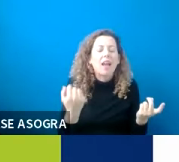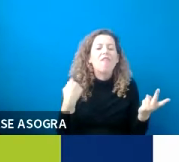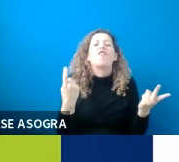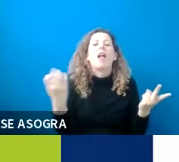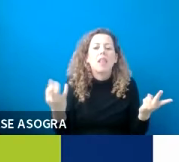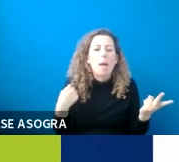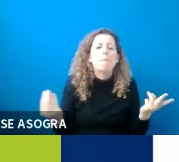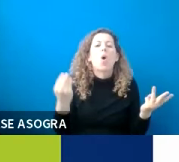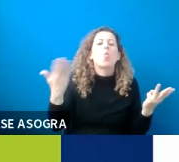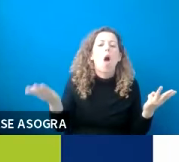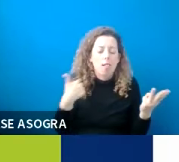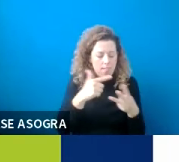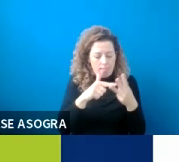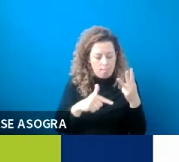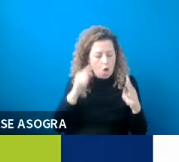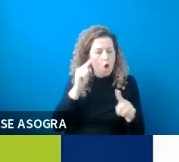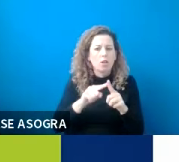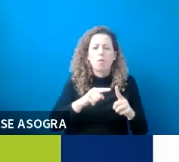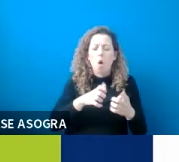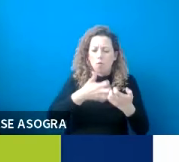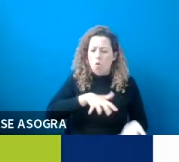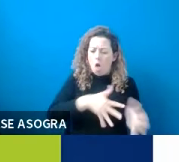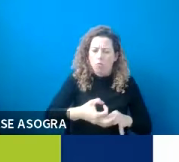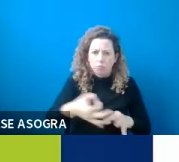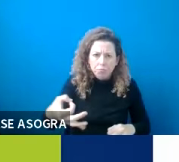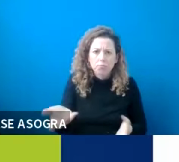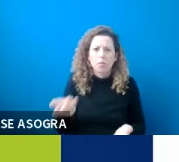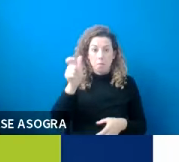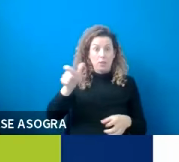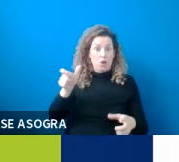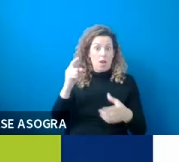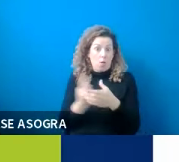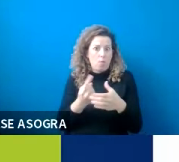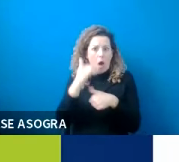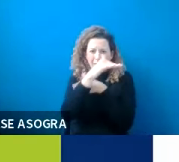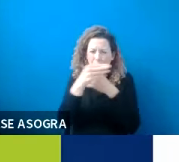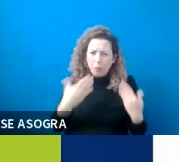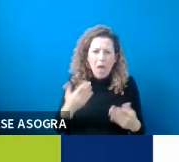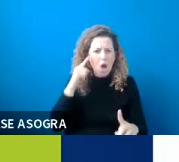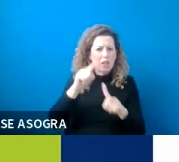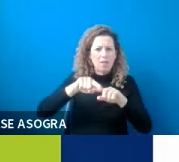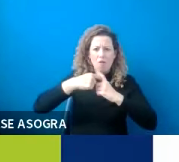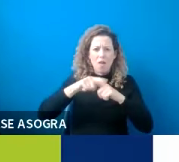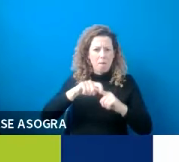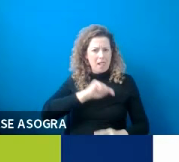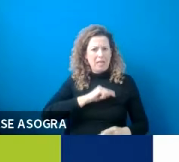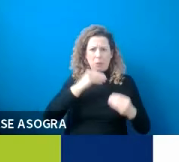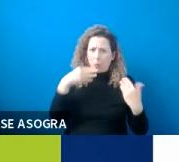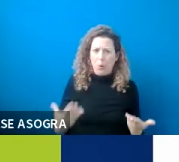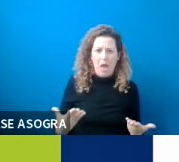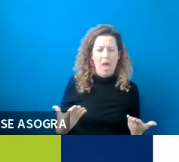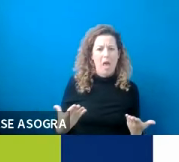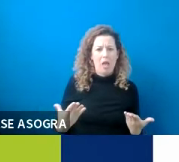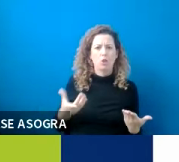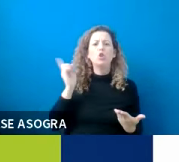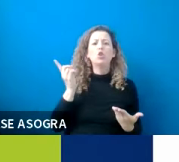qué hay que mejorar para que esto esté funcionando, para que las personas con autismo estén bien atendidas, para que las familias se sientan bien atendidas y no